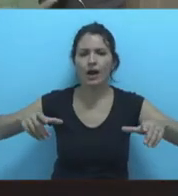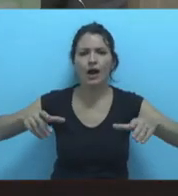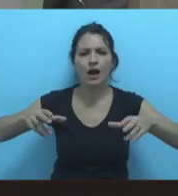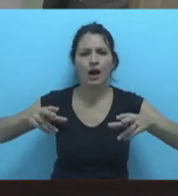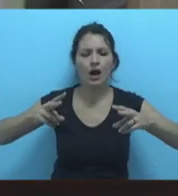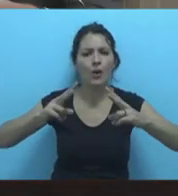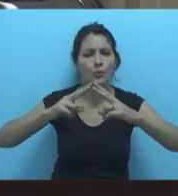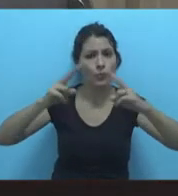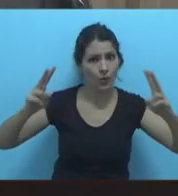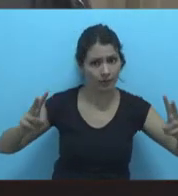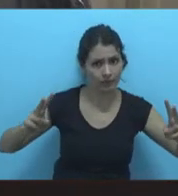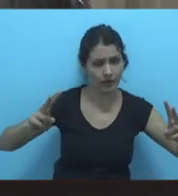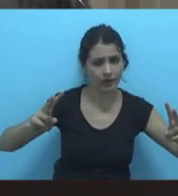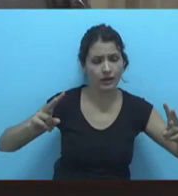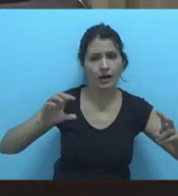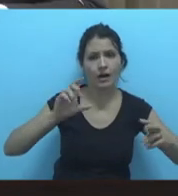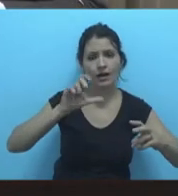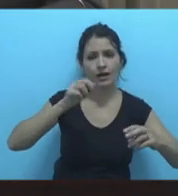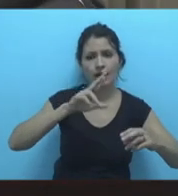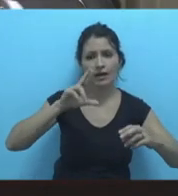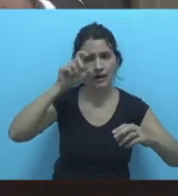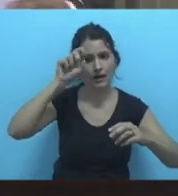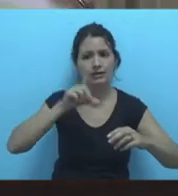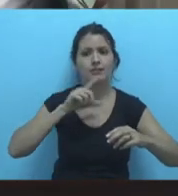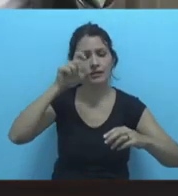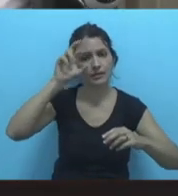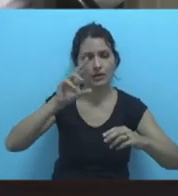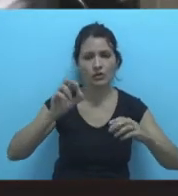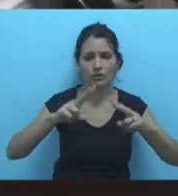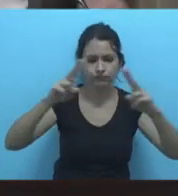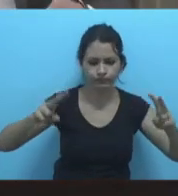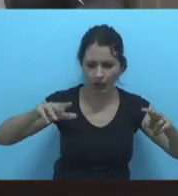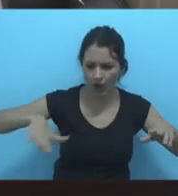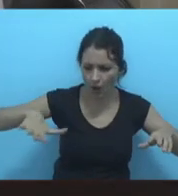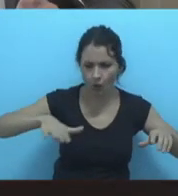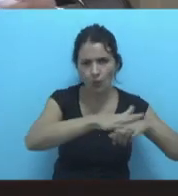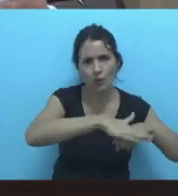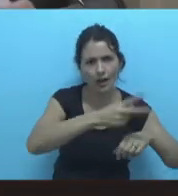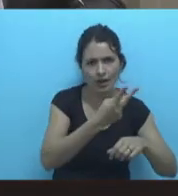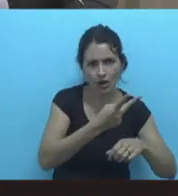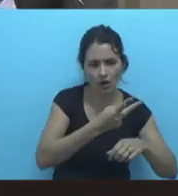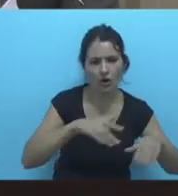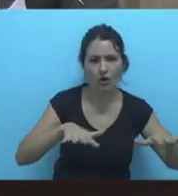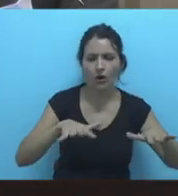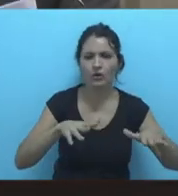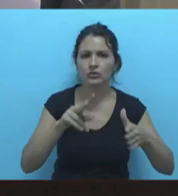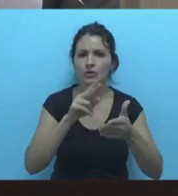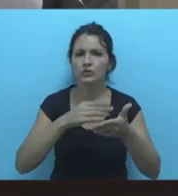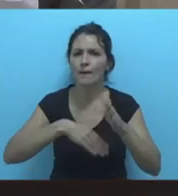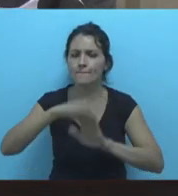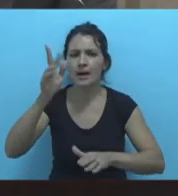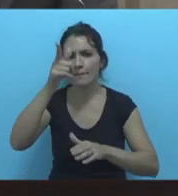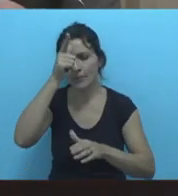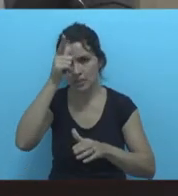y Santo Tomé, departamento La Capital. En consideración el proyecto. Aprobado. Por secretaría vamos